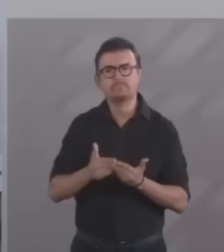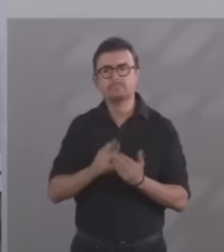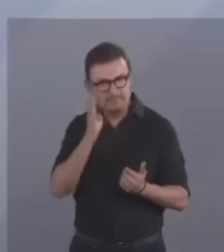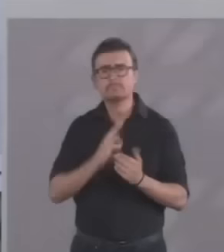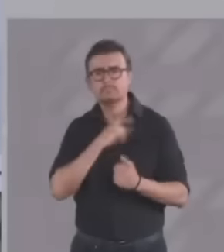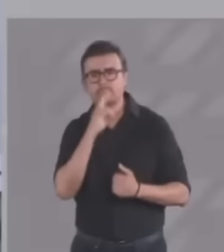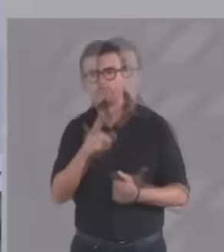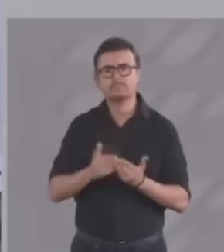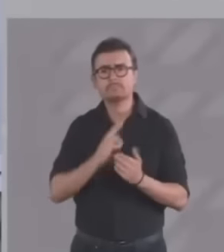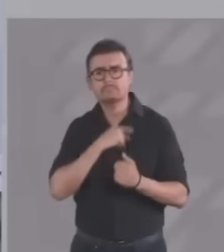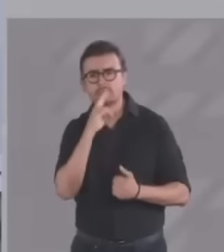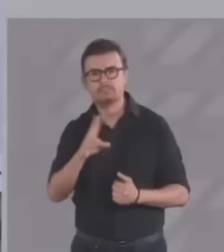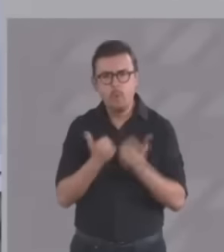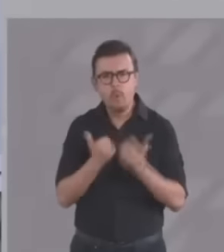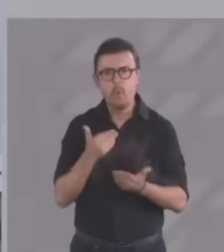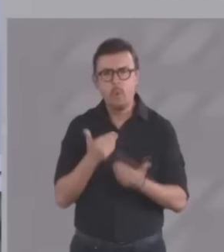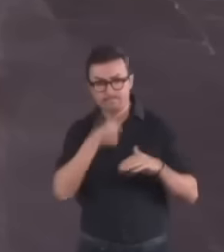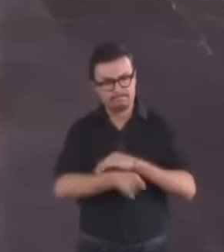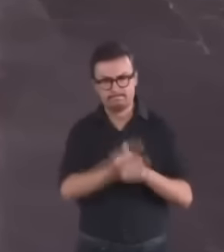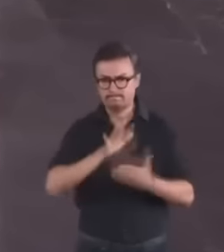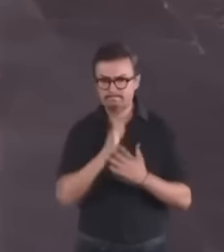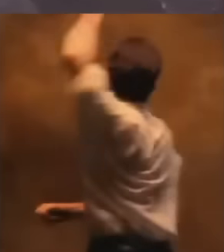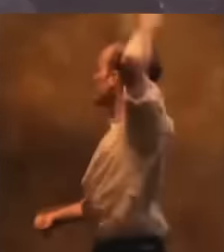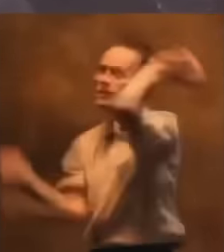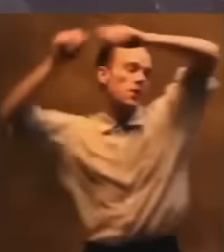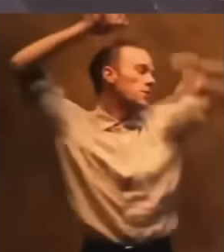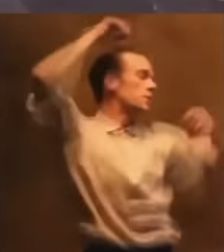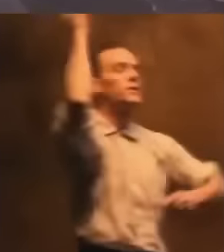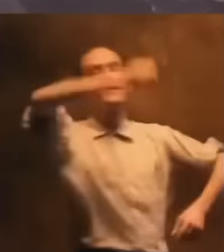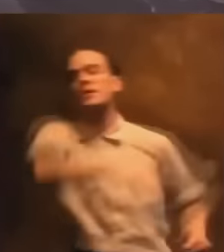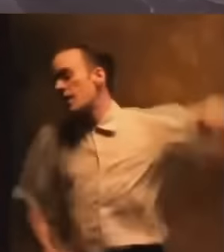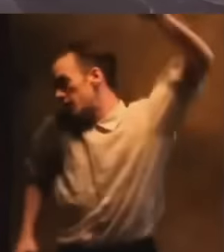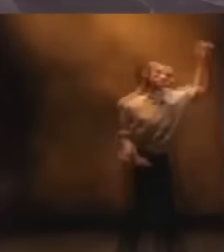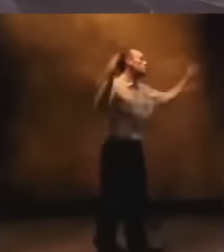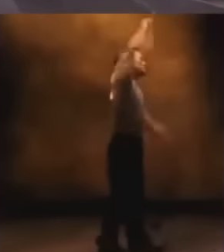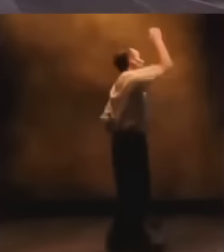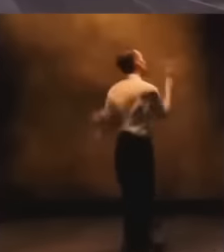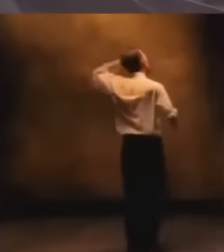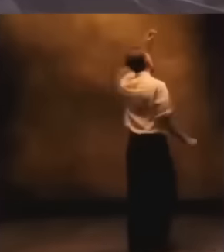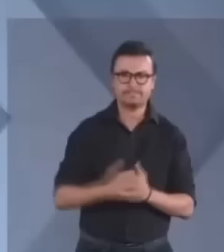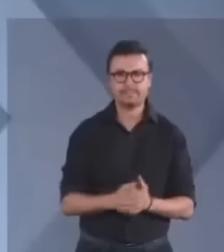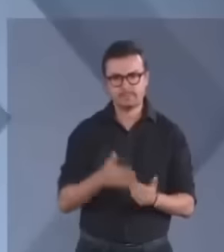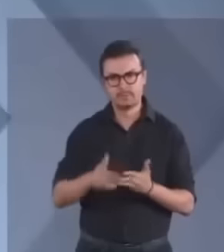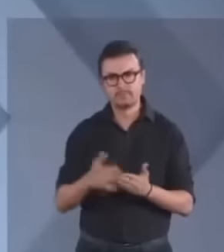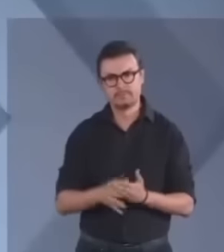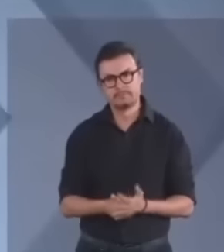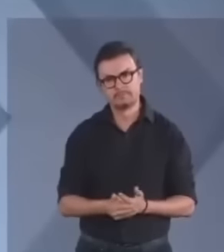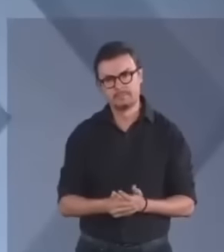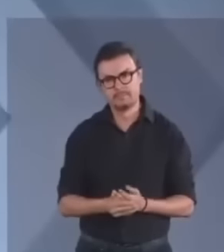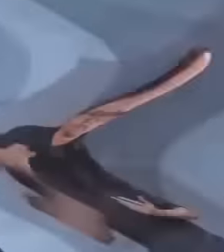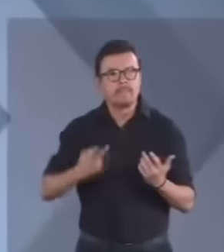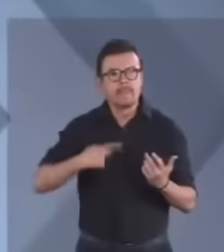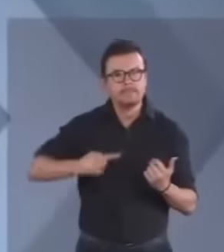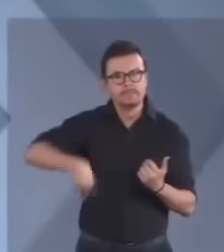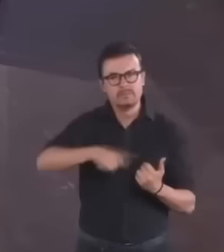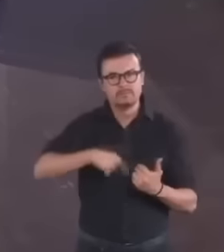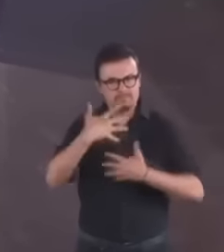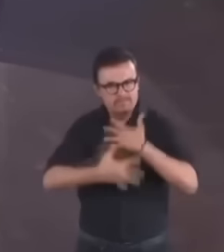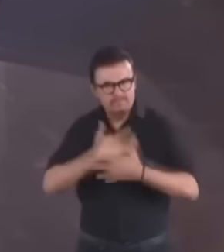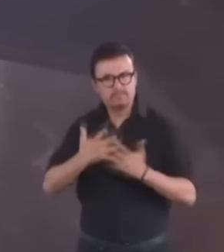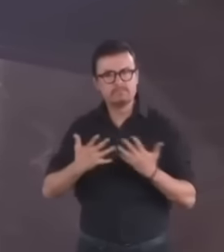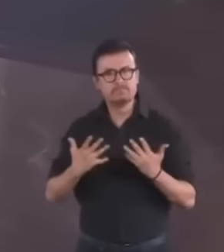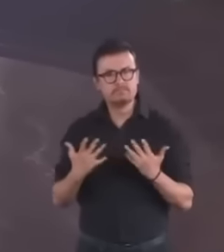Al debate no venimos, a venirnos. Gracias, candidaturas. Pasamos al bloque 2 de este segmento, inseguridad y excremento.